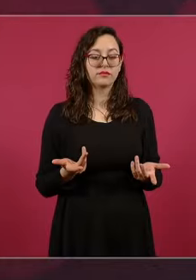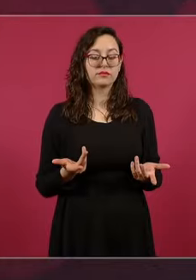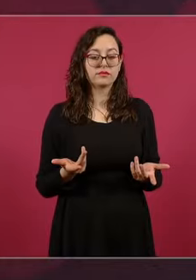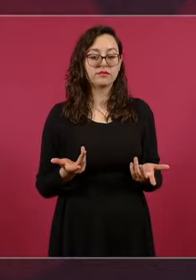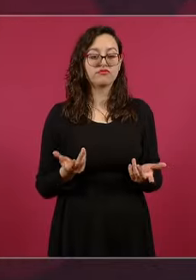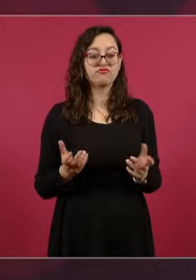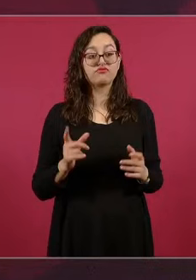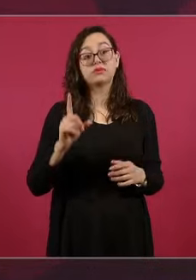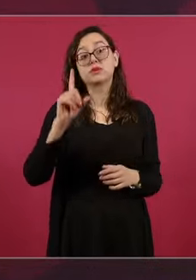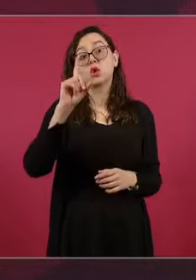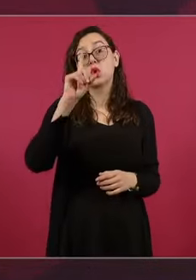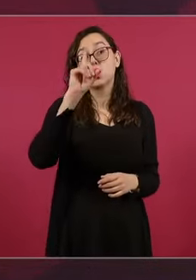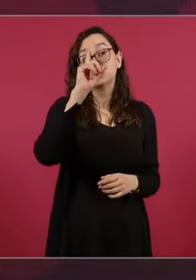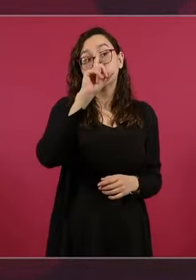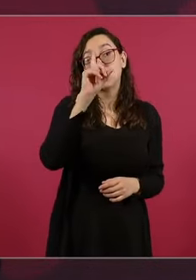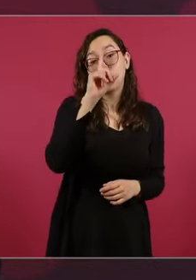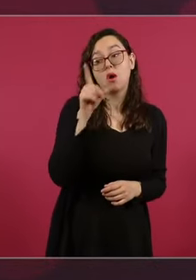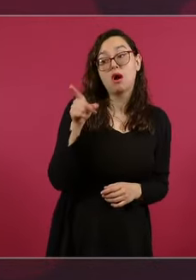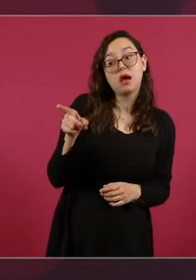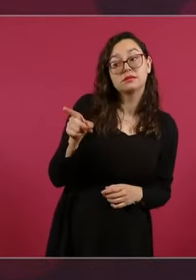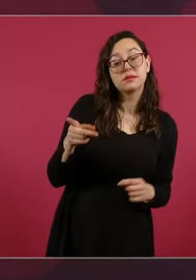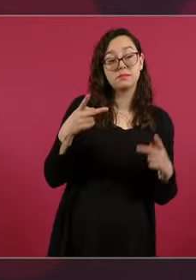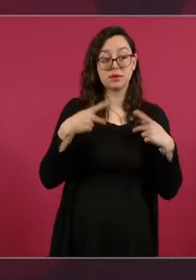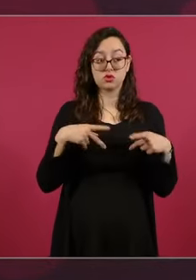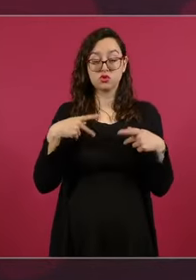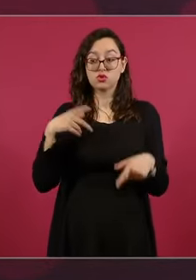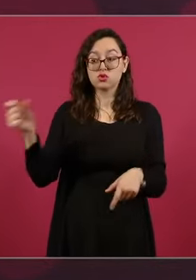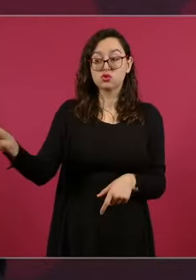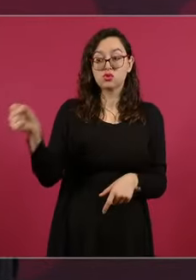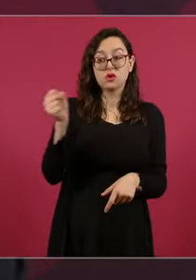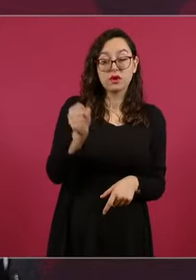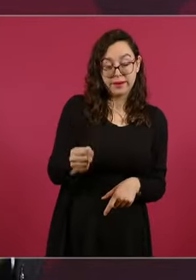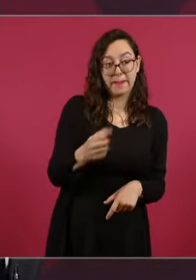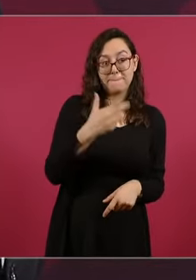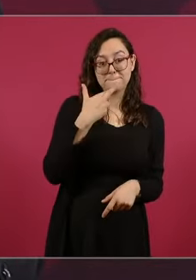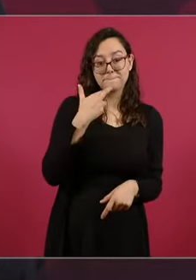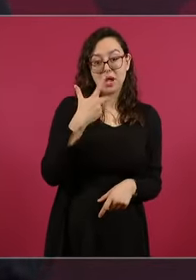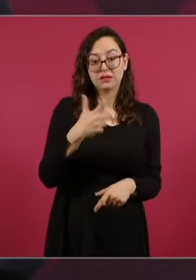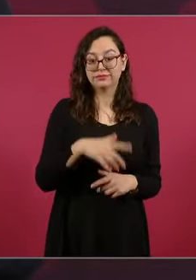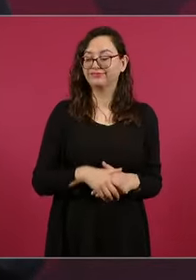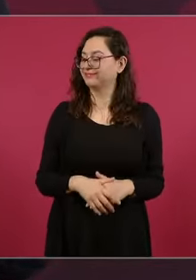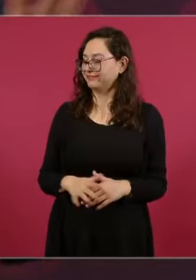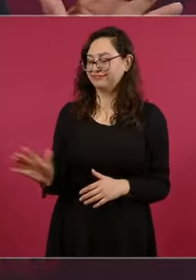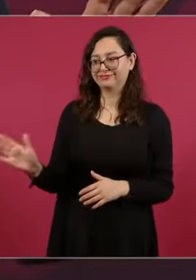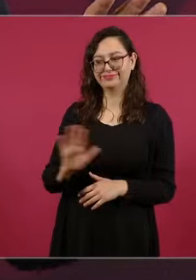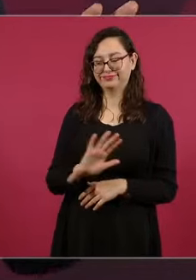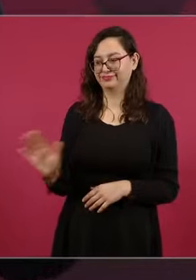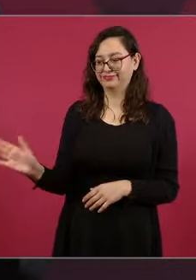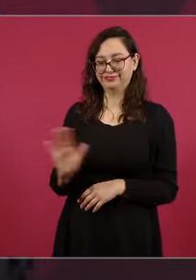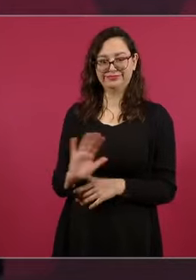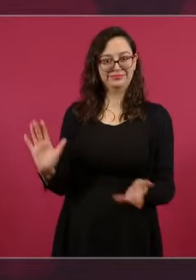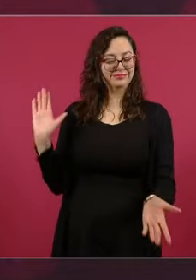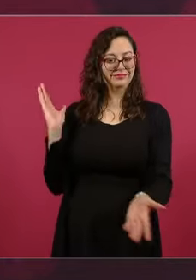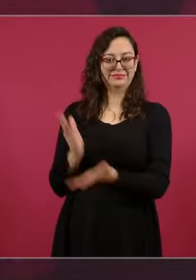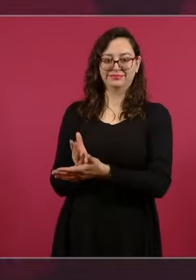nos recomendaban a personas. Y dijimos, no, ya se terminó eso.